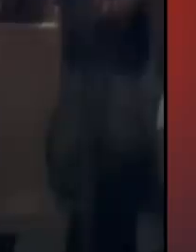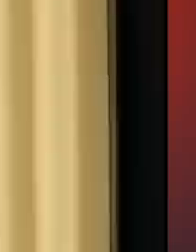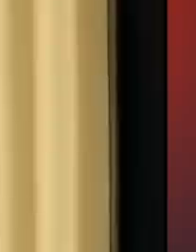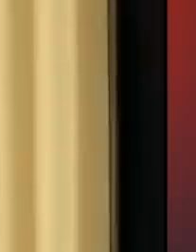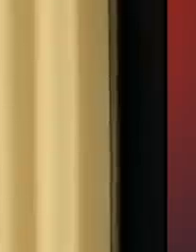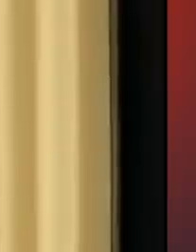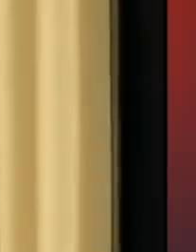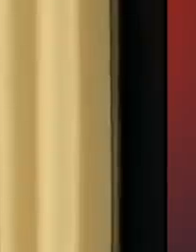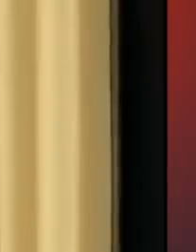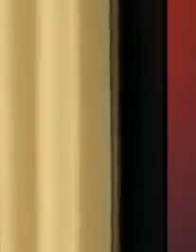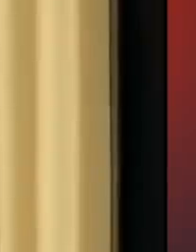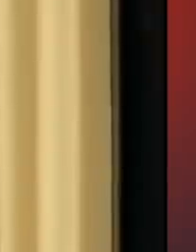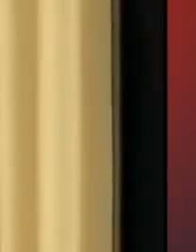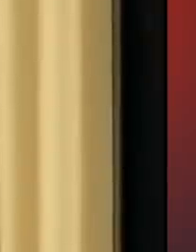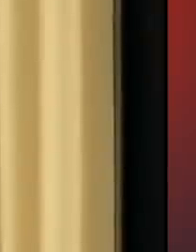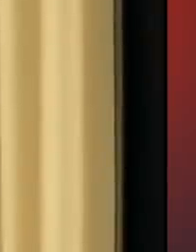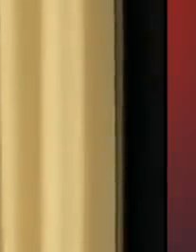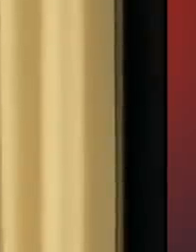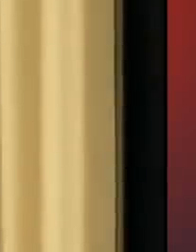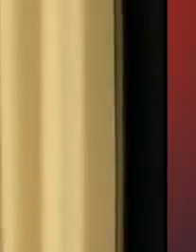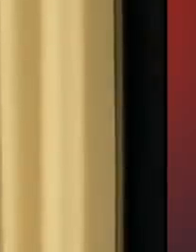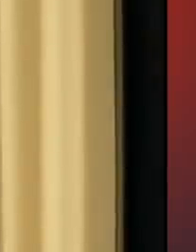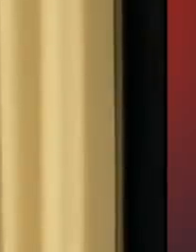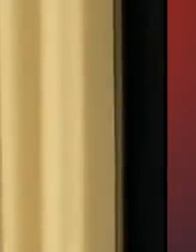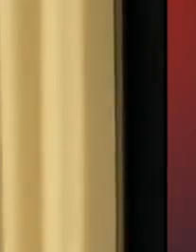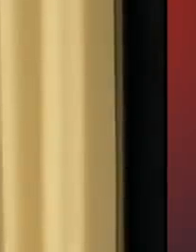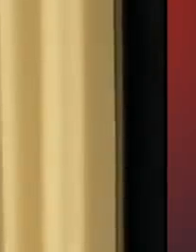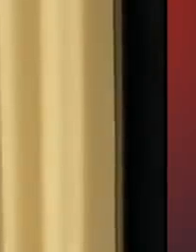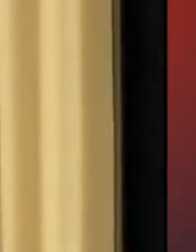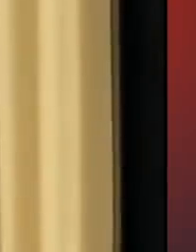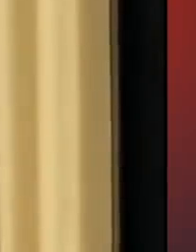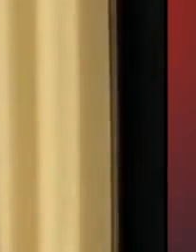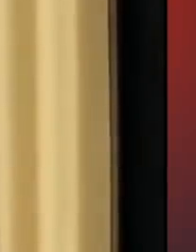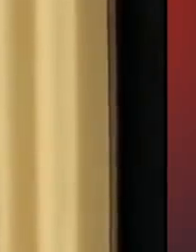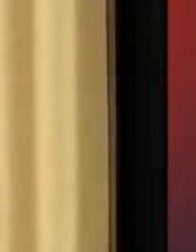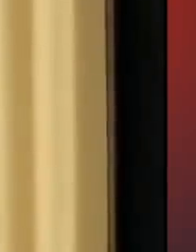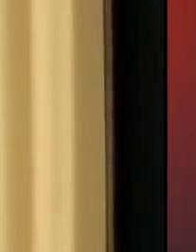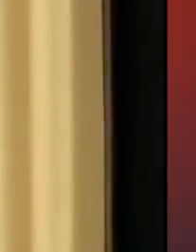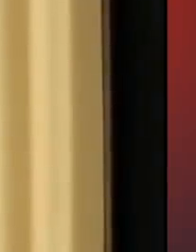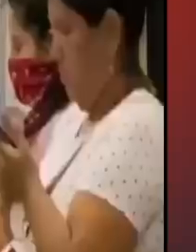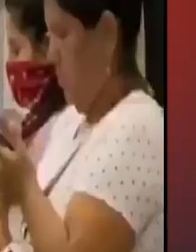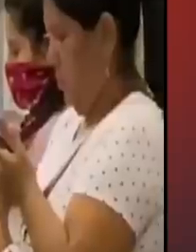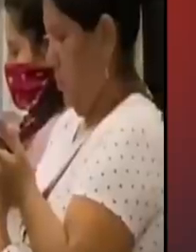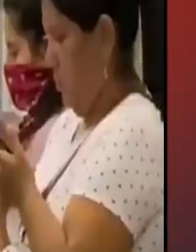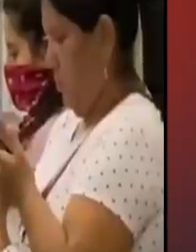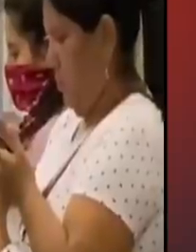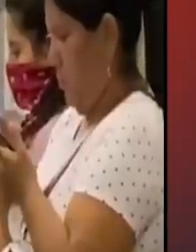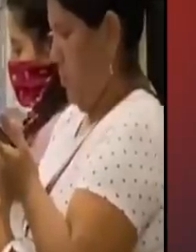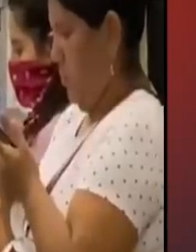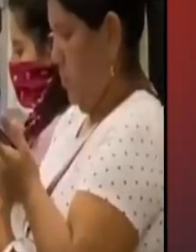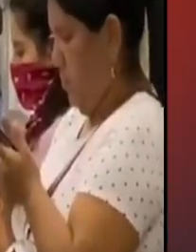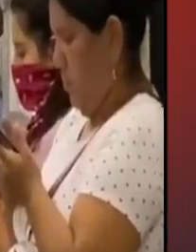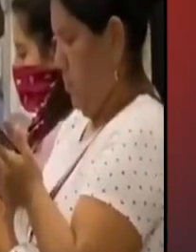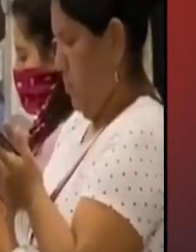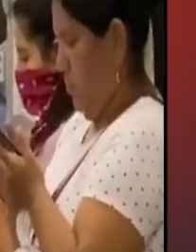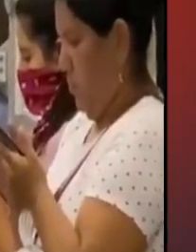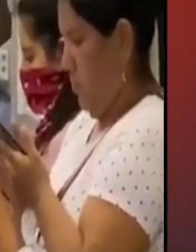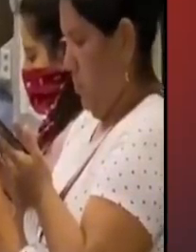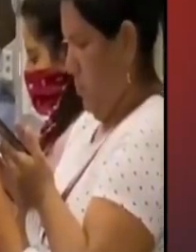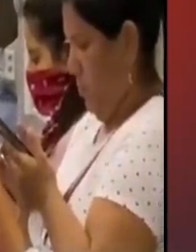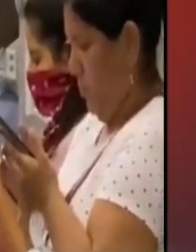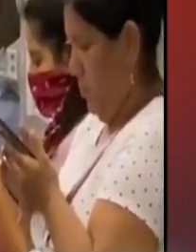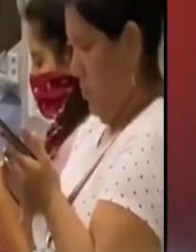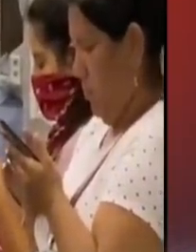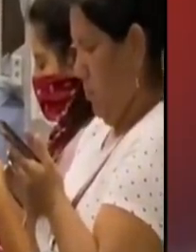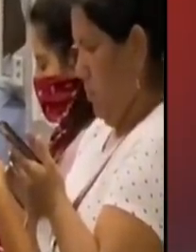de los números que dio el ministro Mañalich. Comenzó por los funcionarios del área de la salud, donde dijo que hay